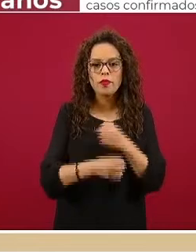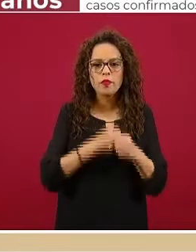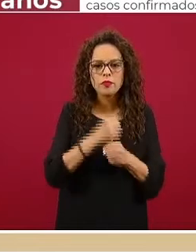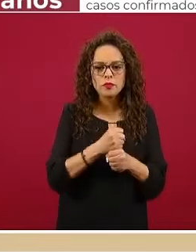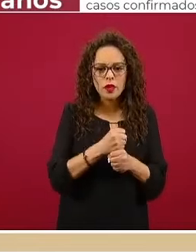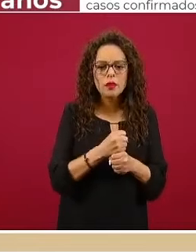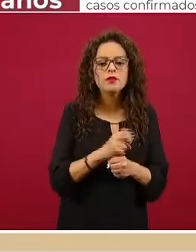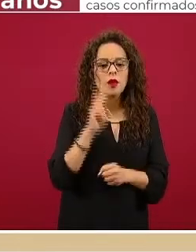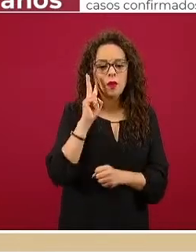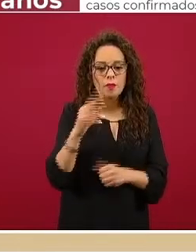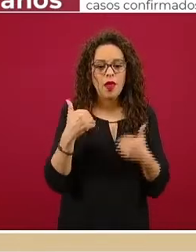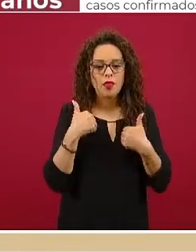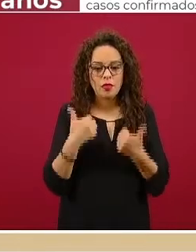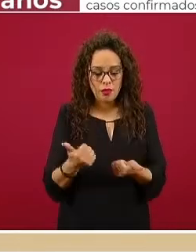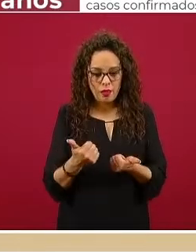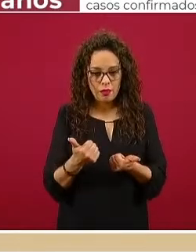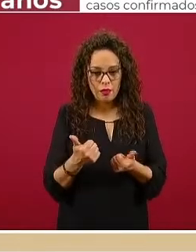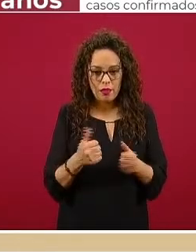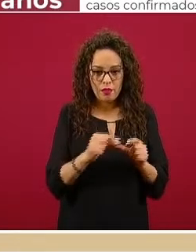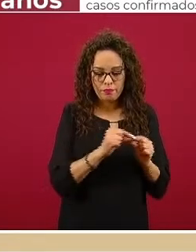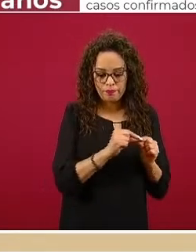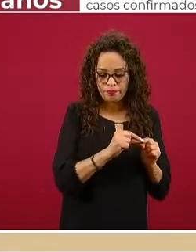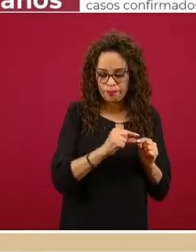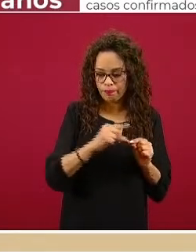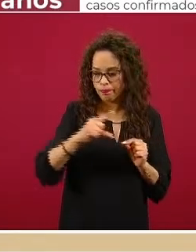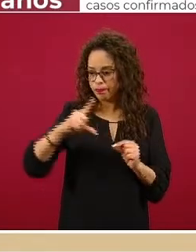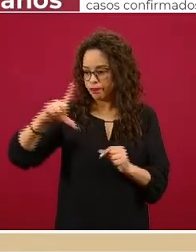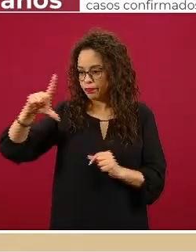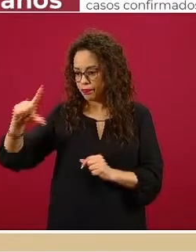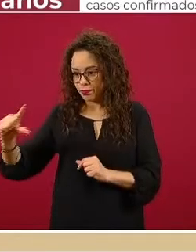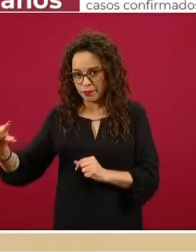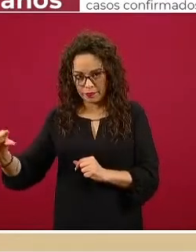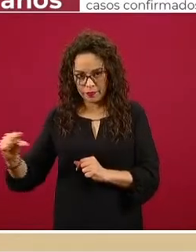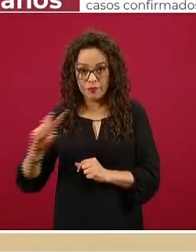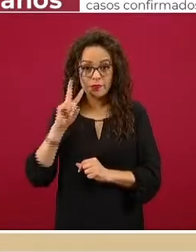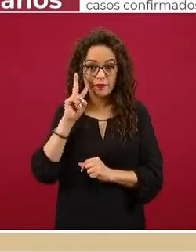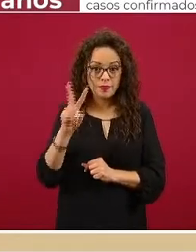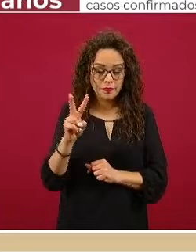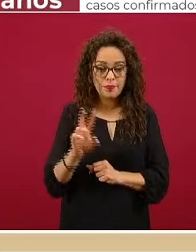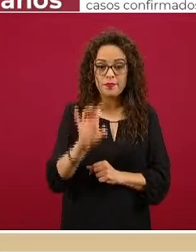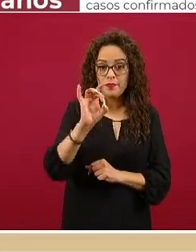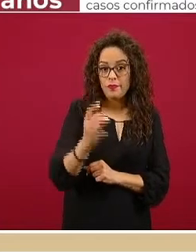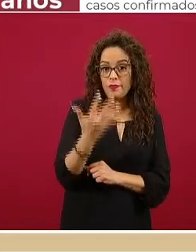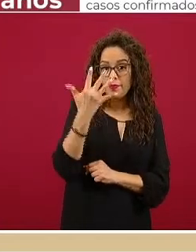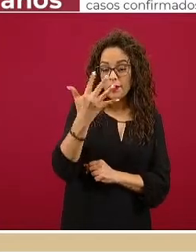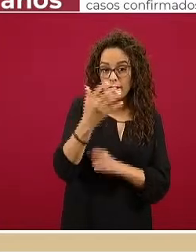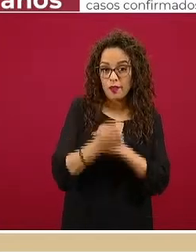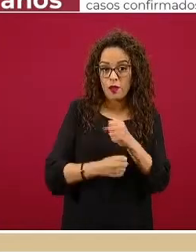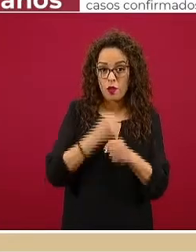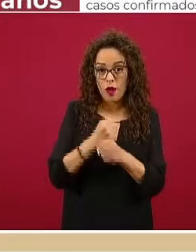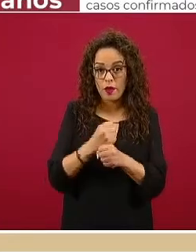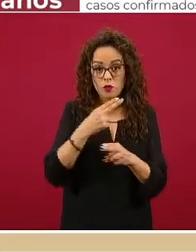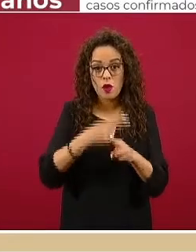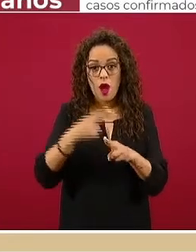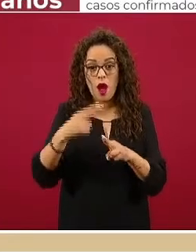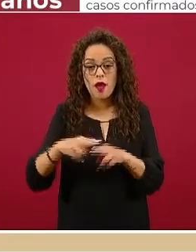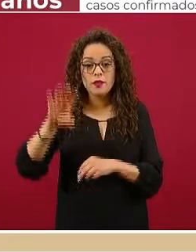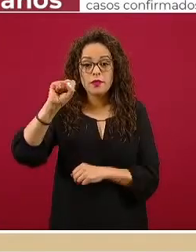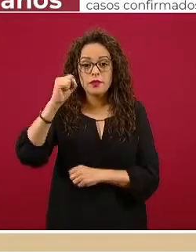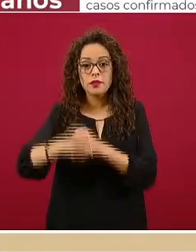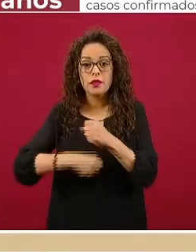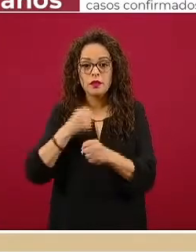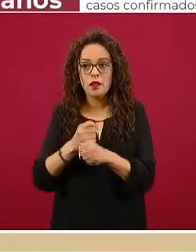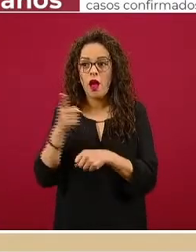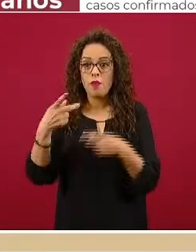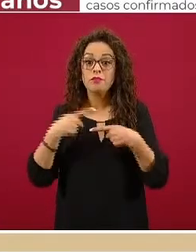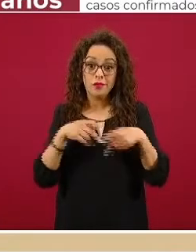está concentrada en personas económicamente activas, de 35 años hasta 60